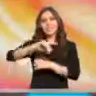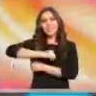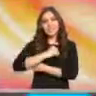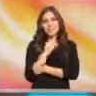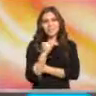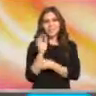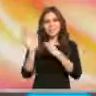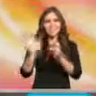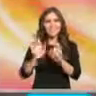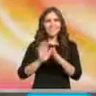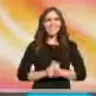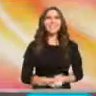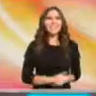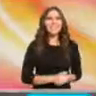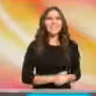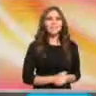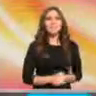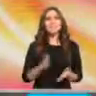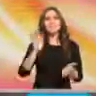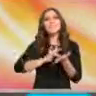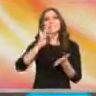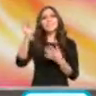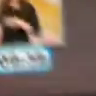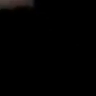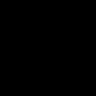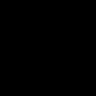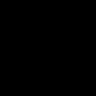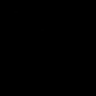Guárdala, guárdala. Especialidad. Gracias por acompañarnos como siempre. Gracias.